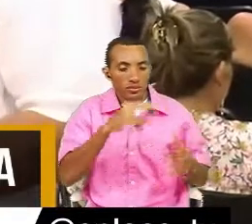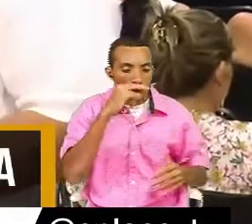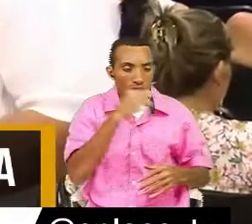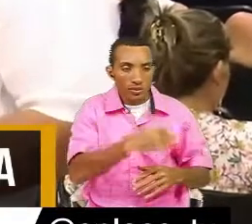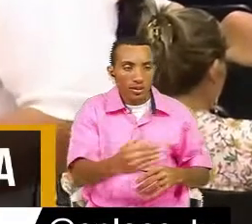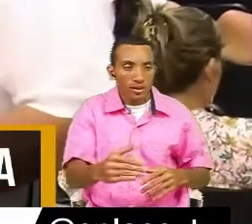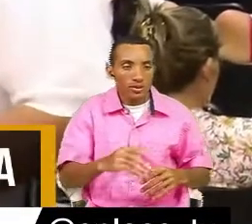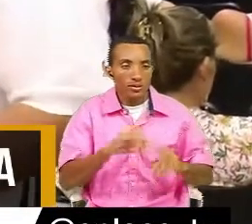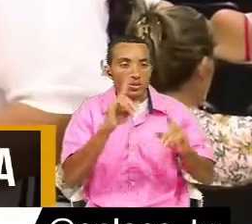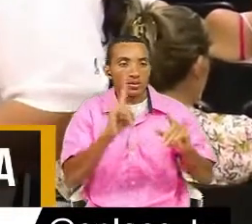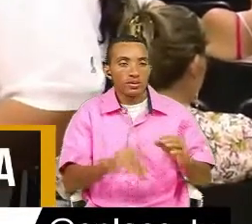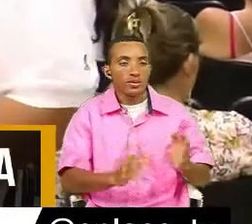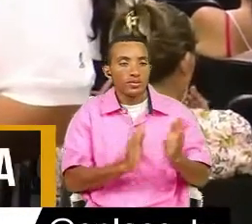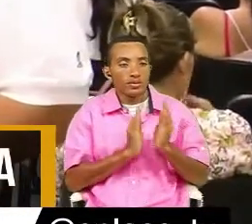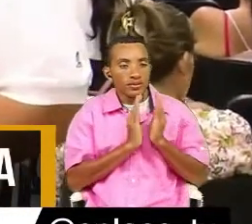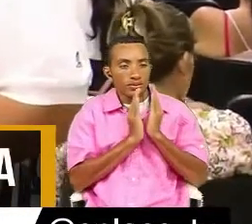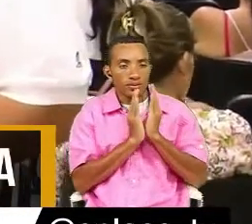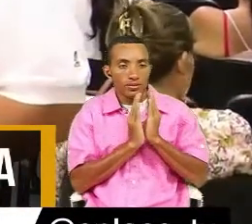del bienestar.